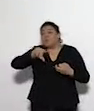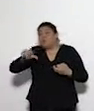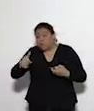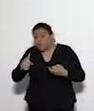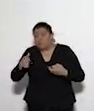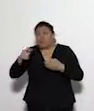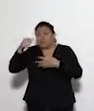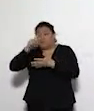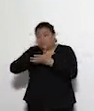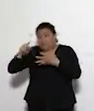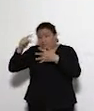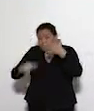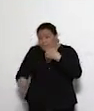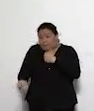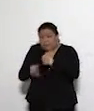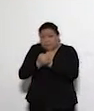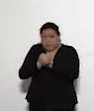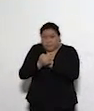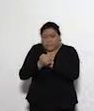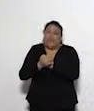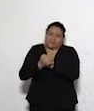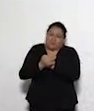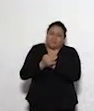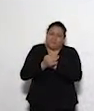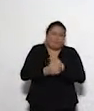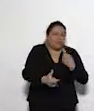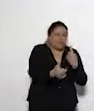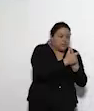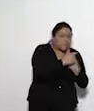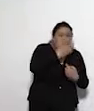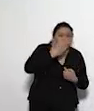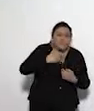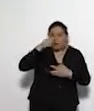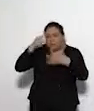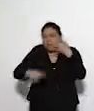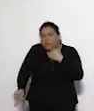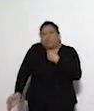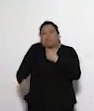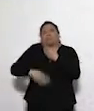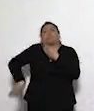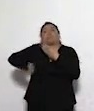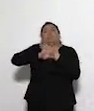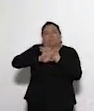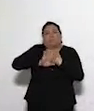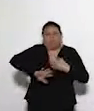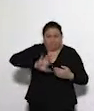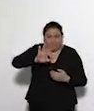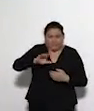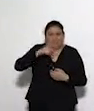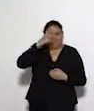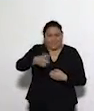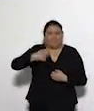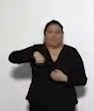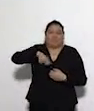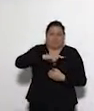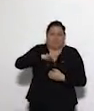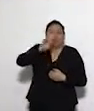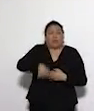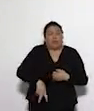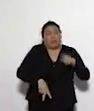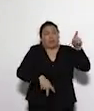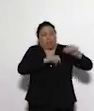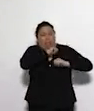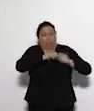respeto a estos derechos, las medidas de seguridad que se adopten no podrán ser aceptables por ser